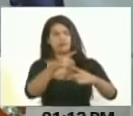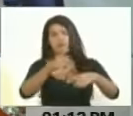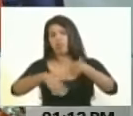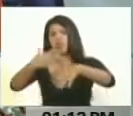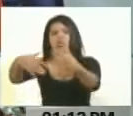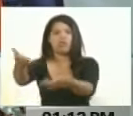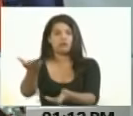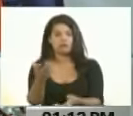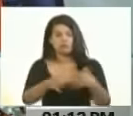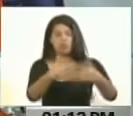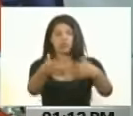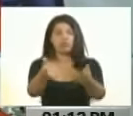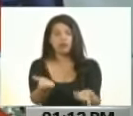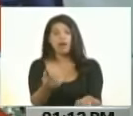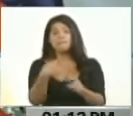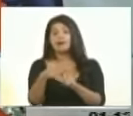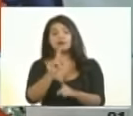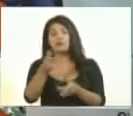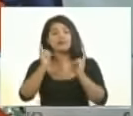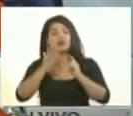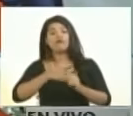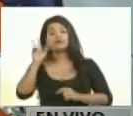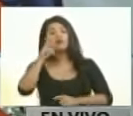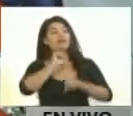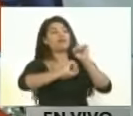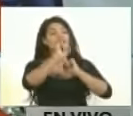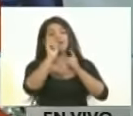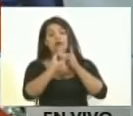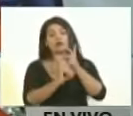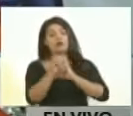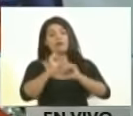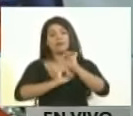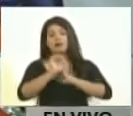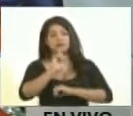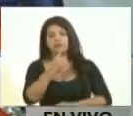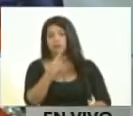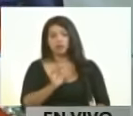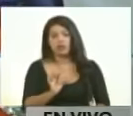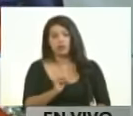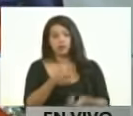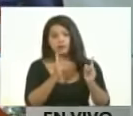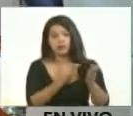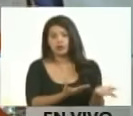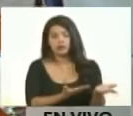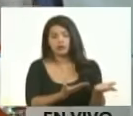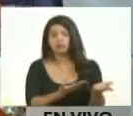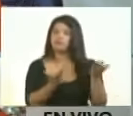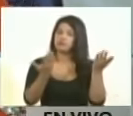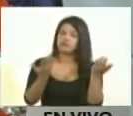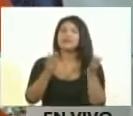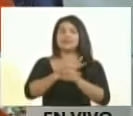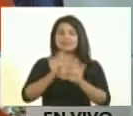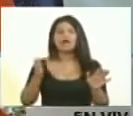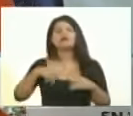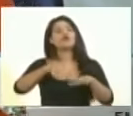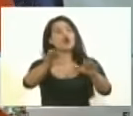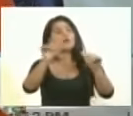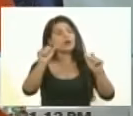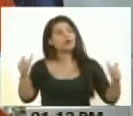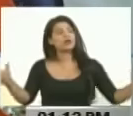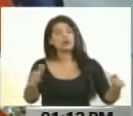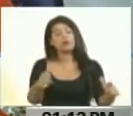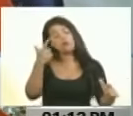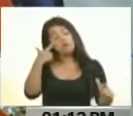derecho a la defensa de Venezuela, de tal manera que ya está activado este mecanismo mediante la invocación que se hizo